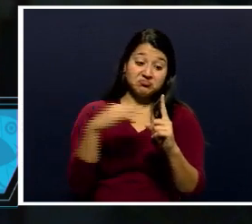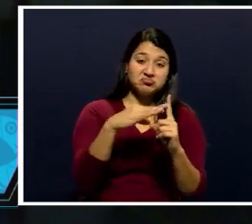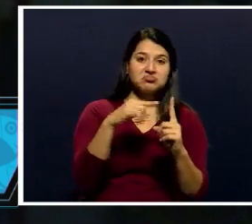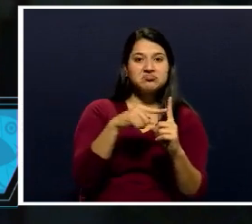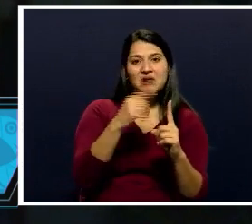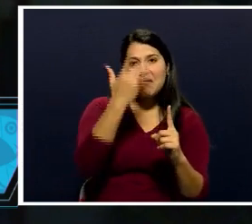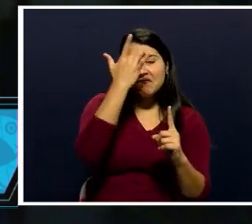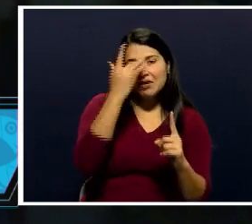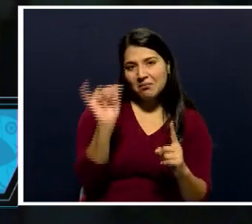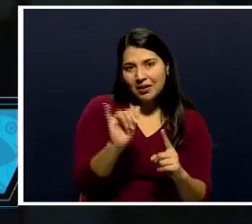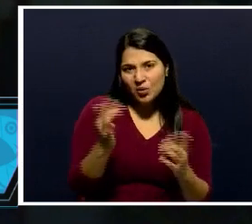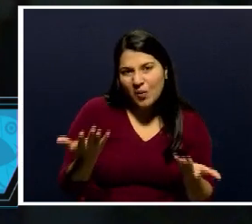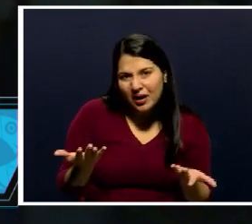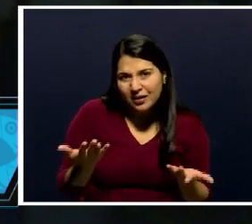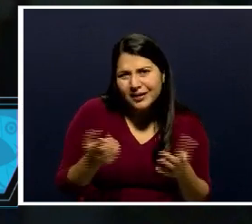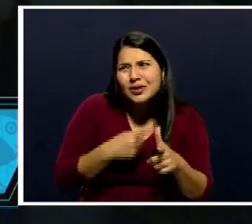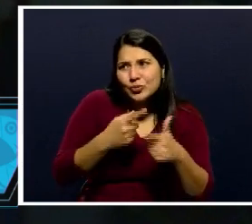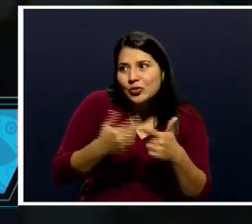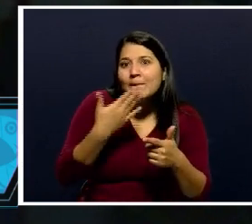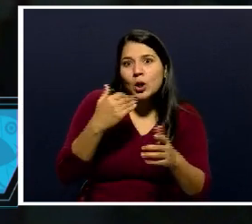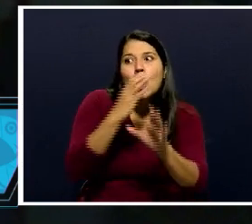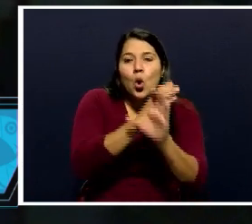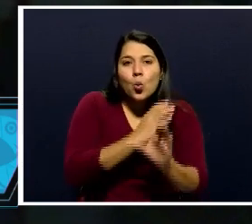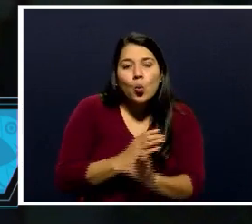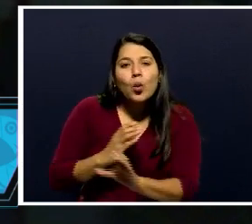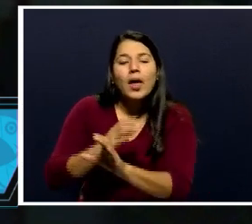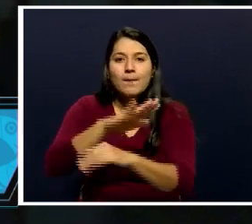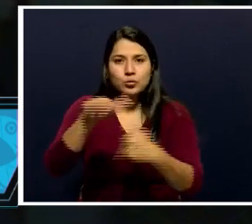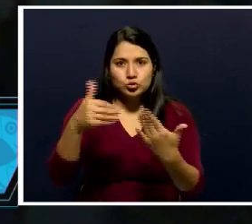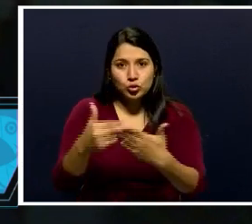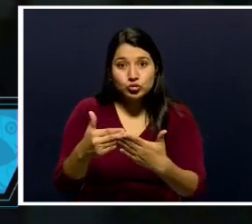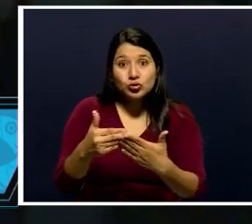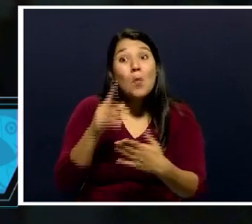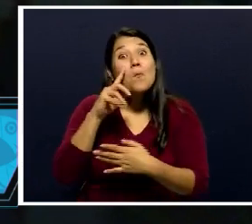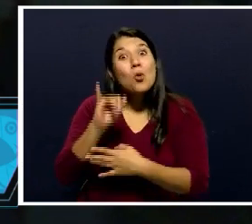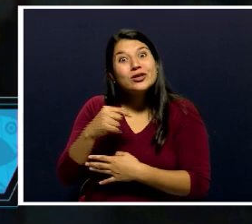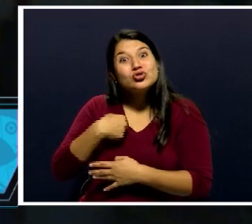enfermarse. Por eso hablaba ahora de la interdependencia y de la vulnerabilidad.